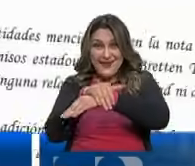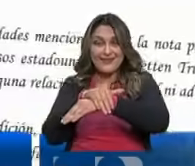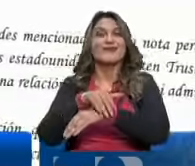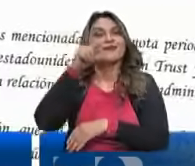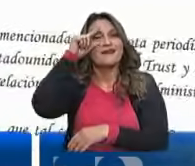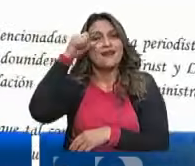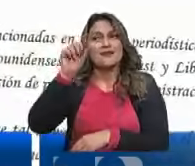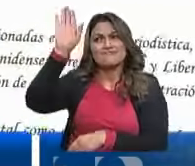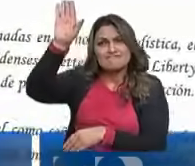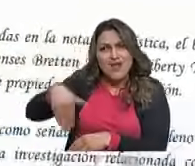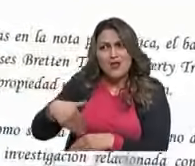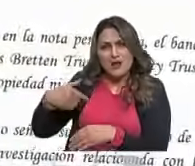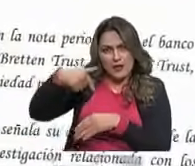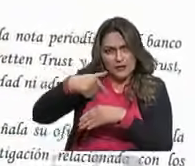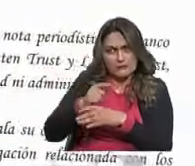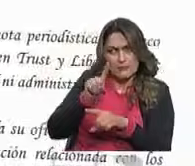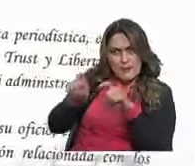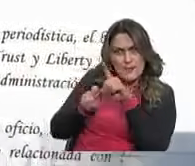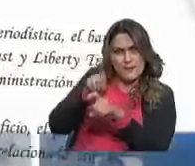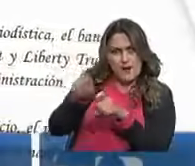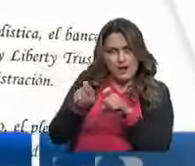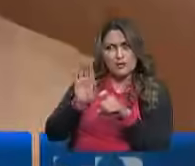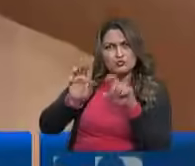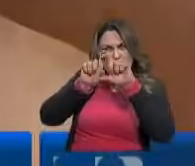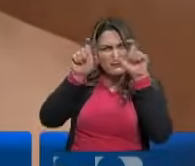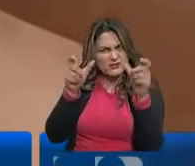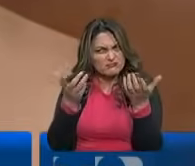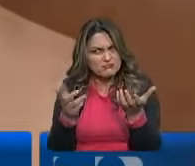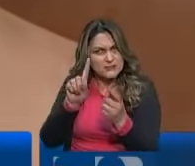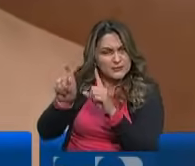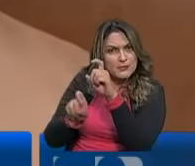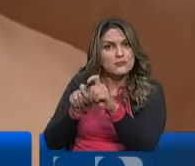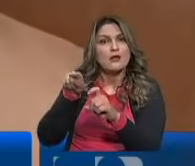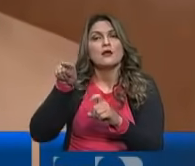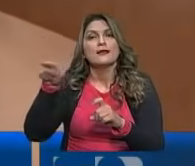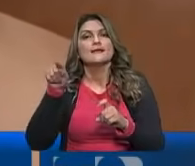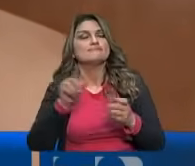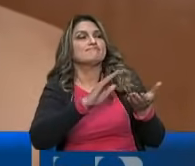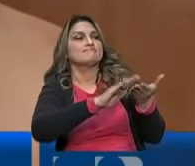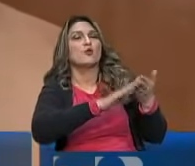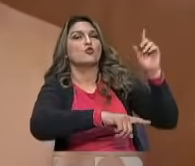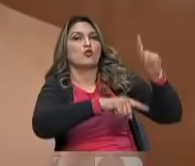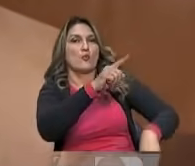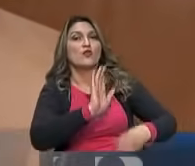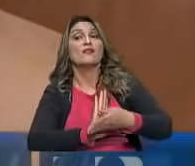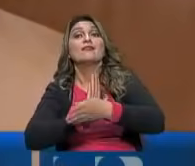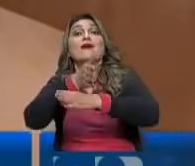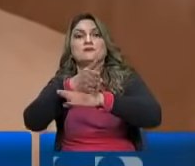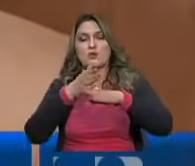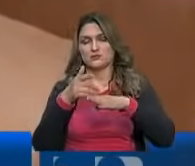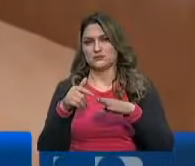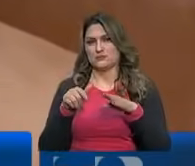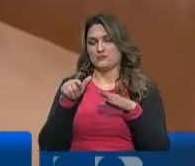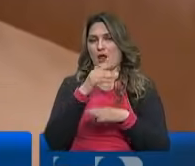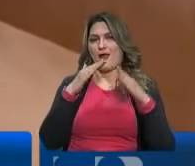En esta carta, Lasso responde las preguntas de los asambleístas. No tiene nada que ocultar, que ha pagado todos sus impuestos,